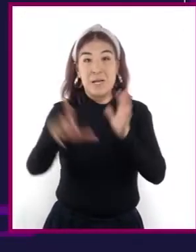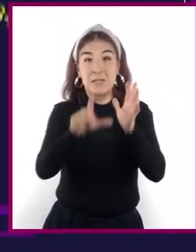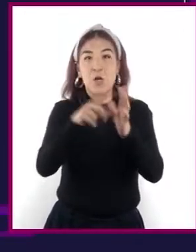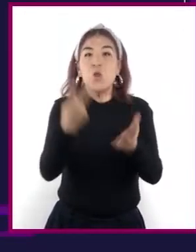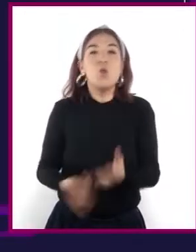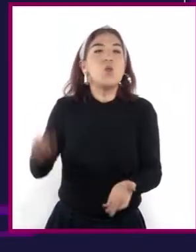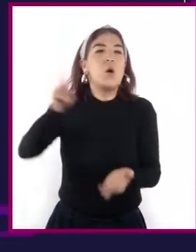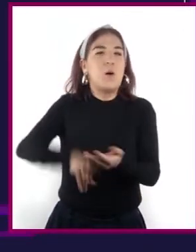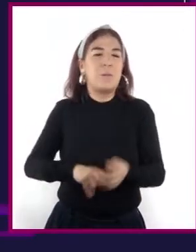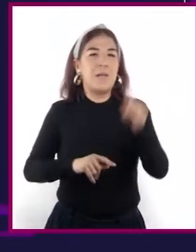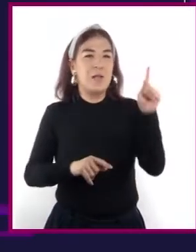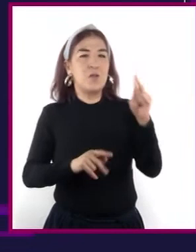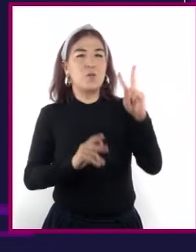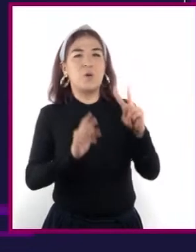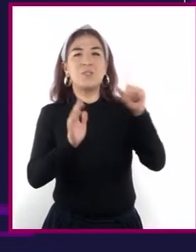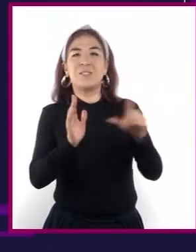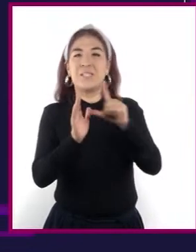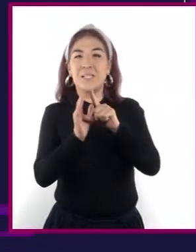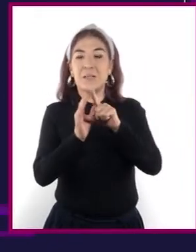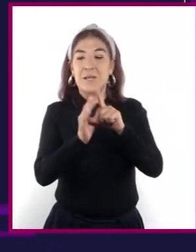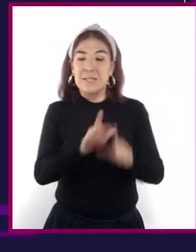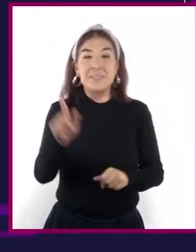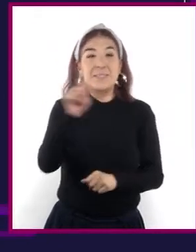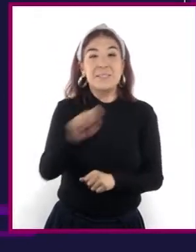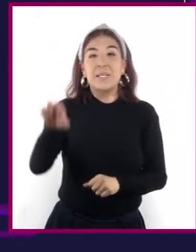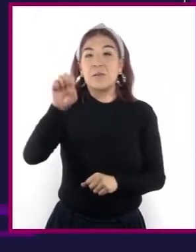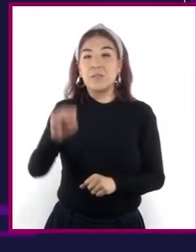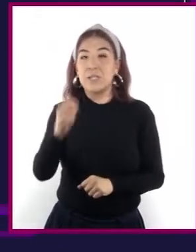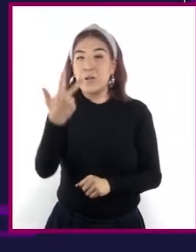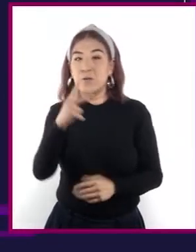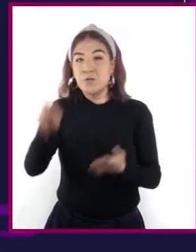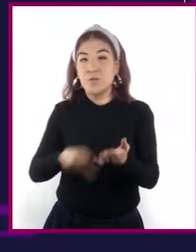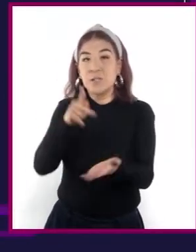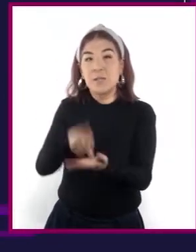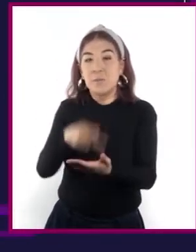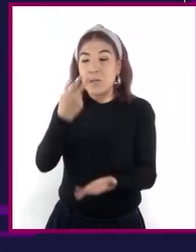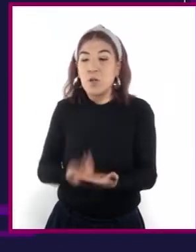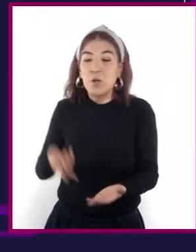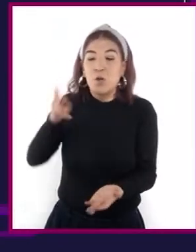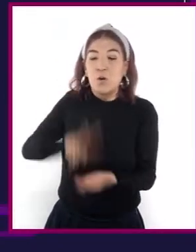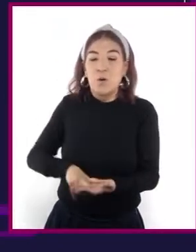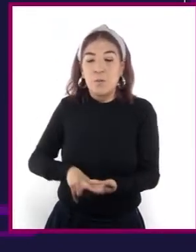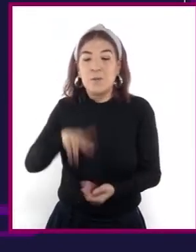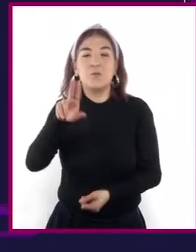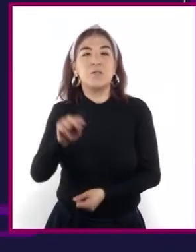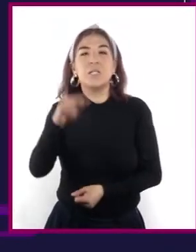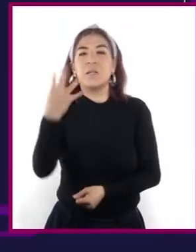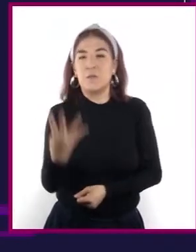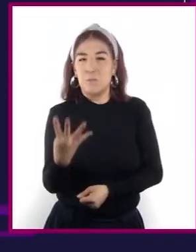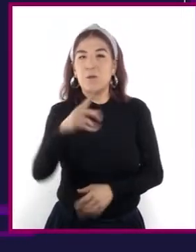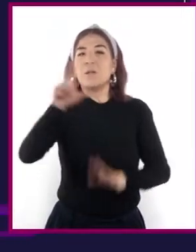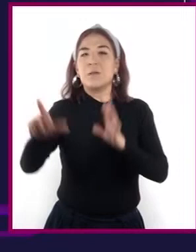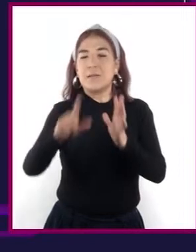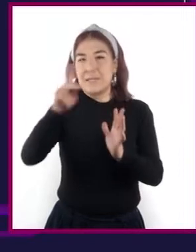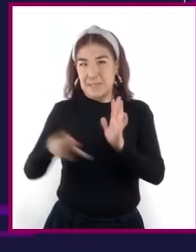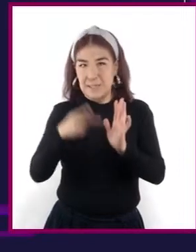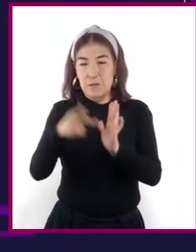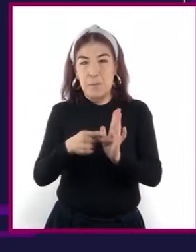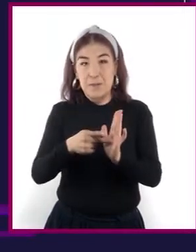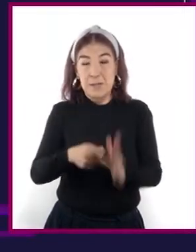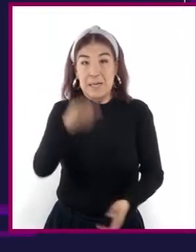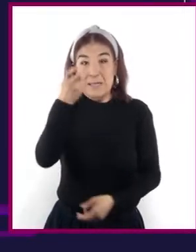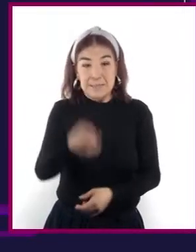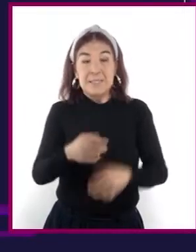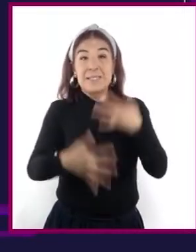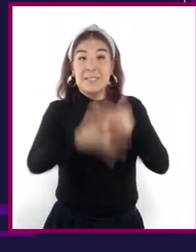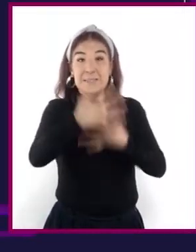2 litros y 168 kilómetros es el doble de 84 kilómetros. Asimismo,